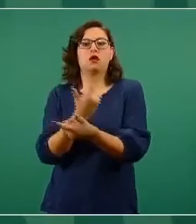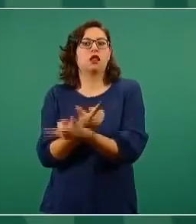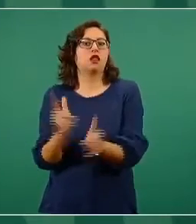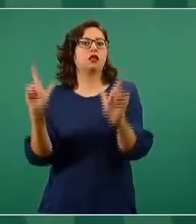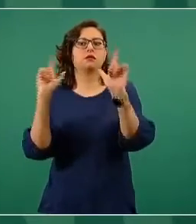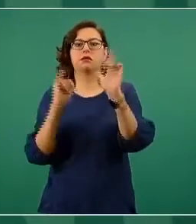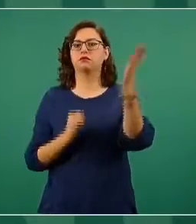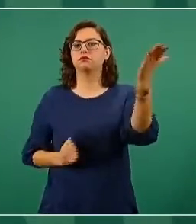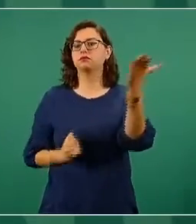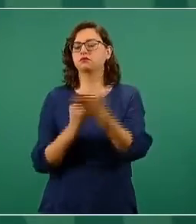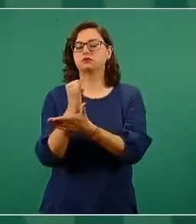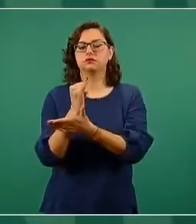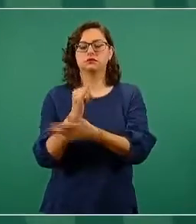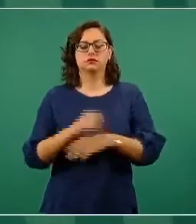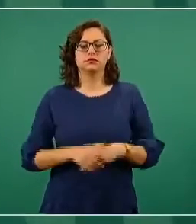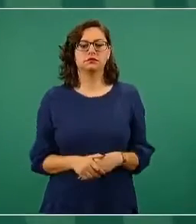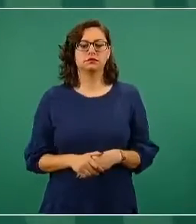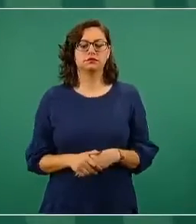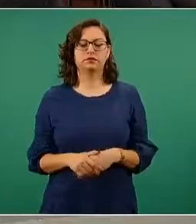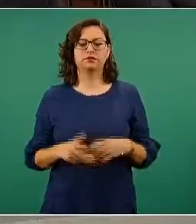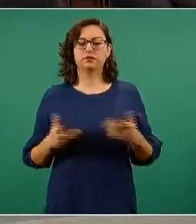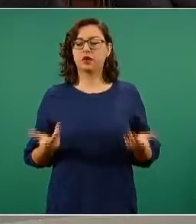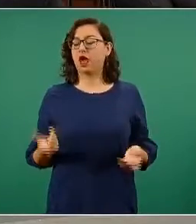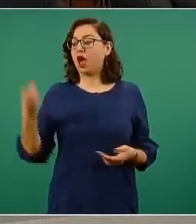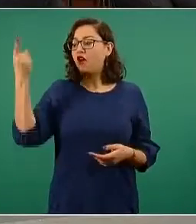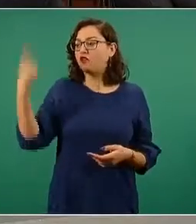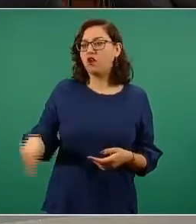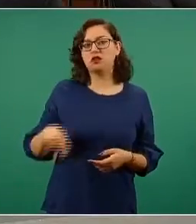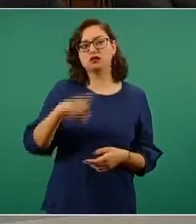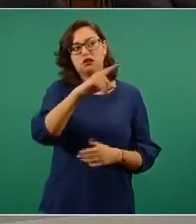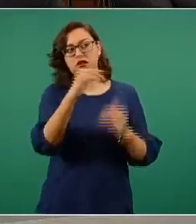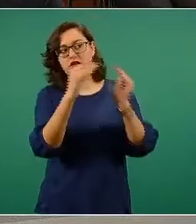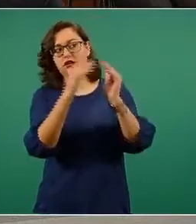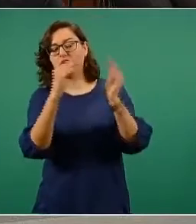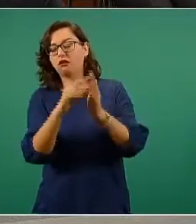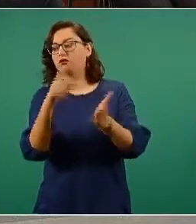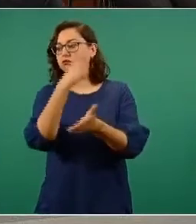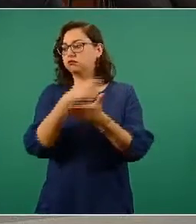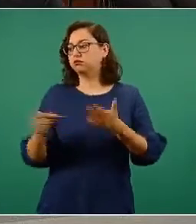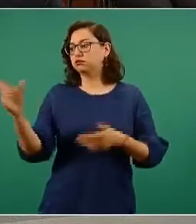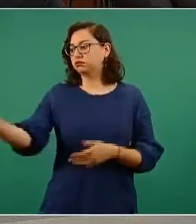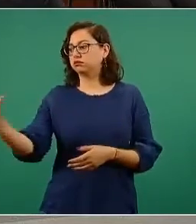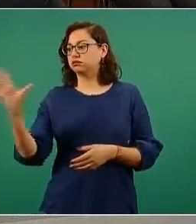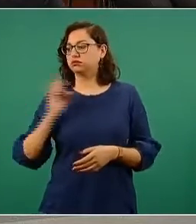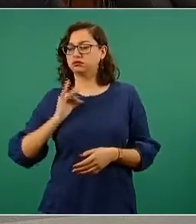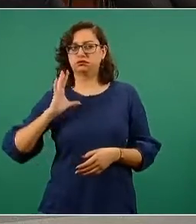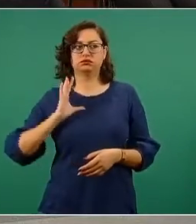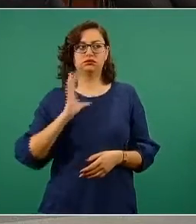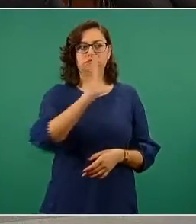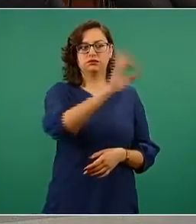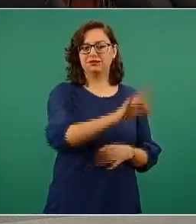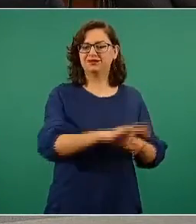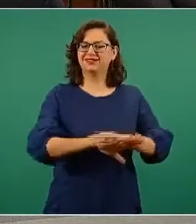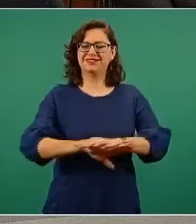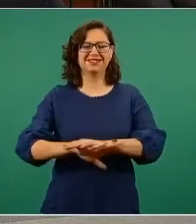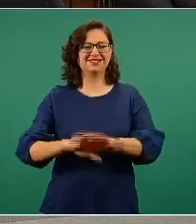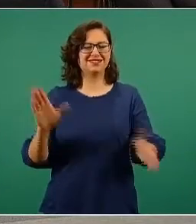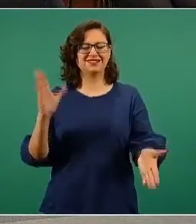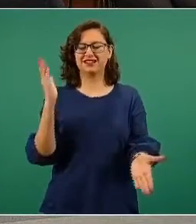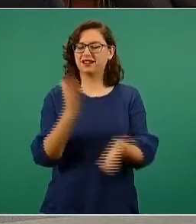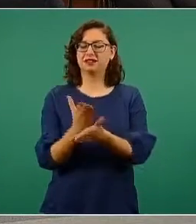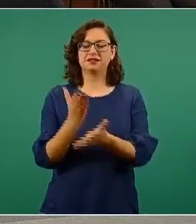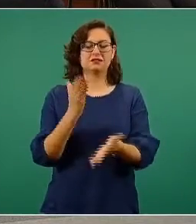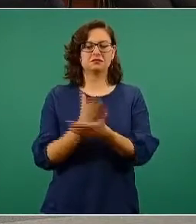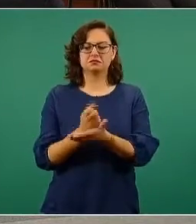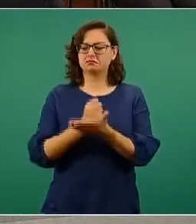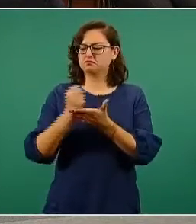créditos, que no haya intermediación, que el trabajador pueda recibir un crédito